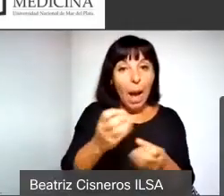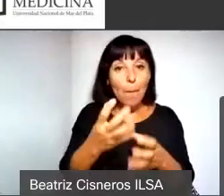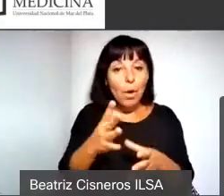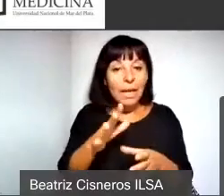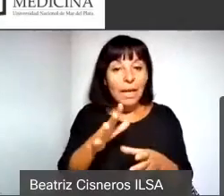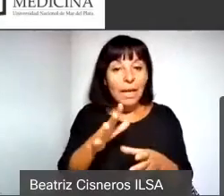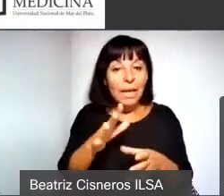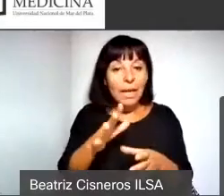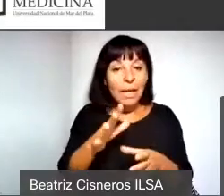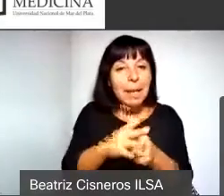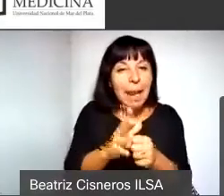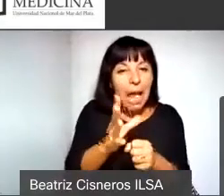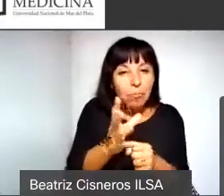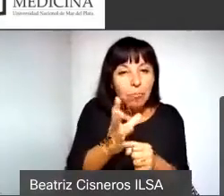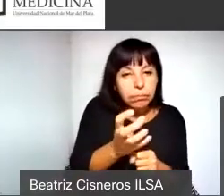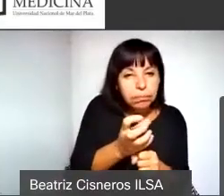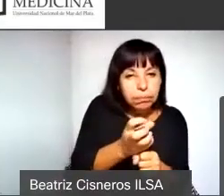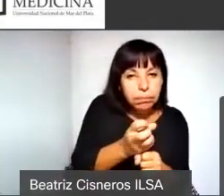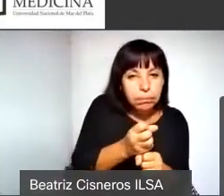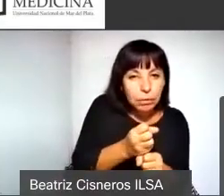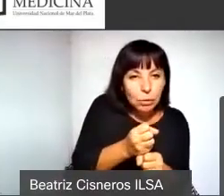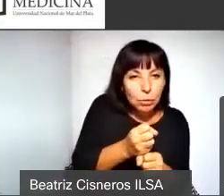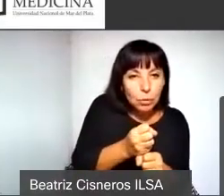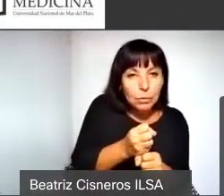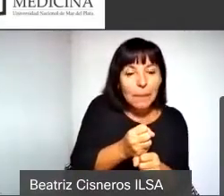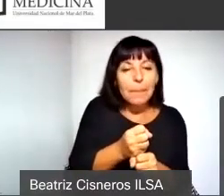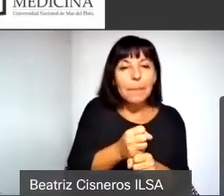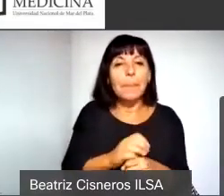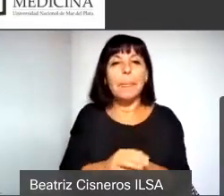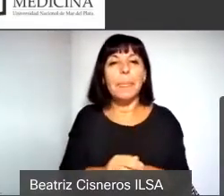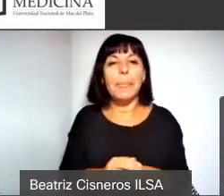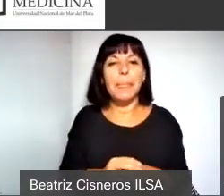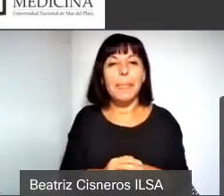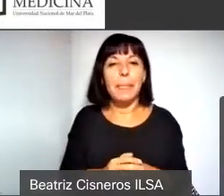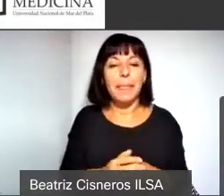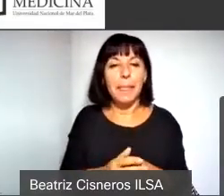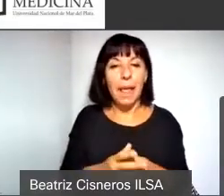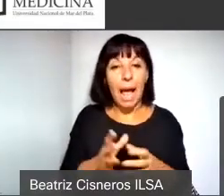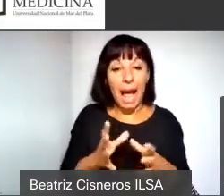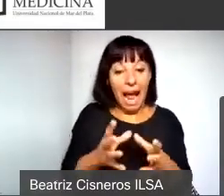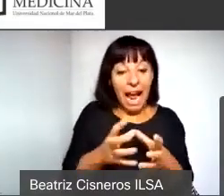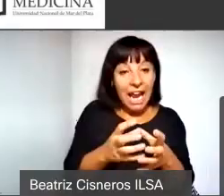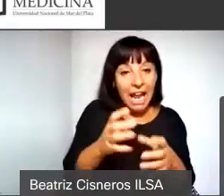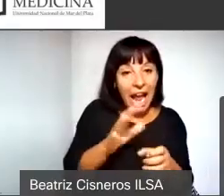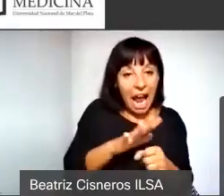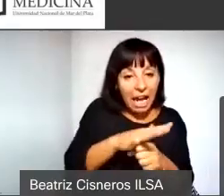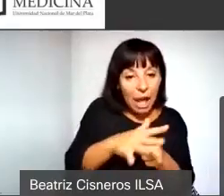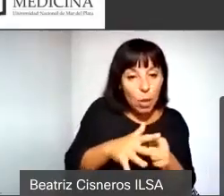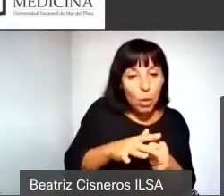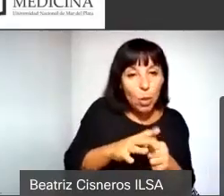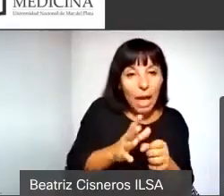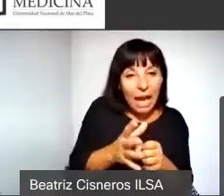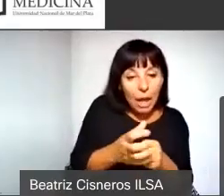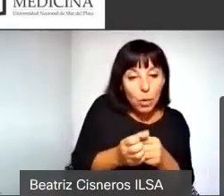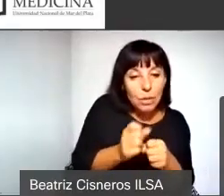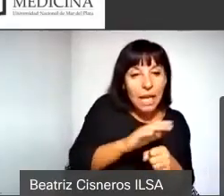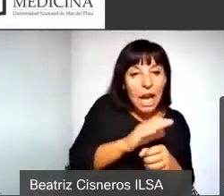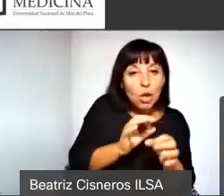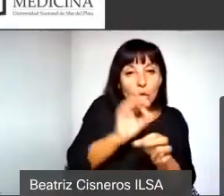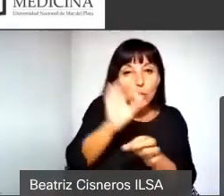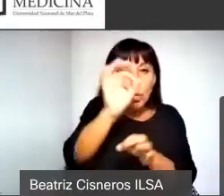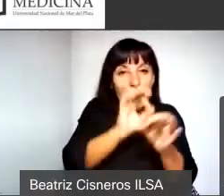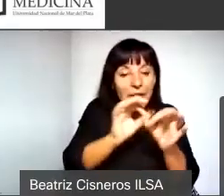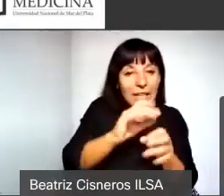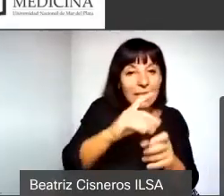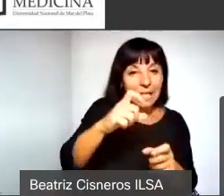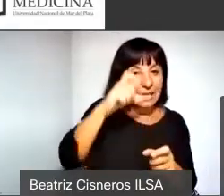que van a ingresar dentro de la célula, ¿sí? Va a reducir la superficie celular. Por otro lado, la exocitosis, en